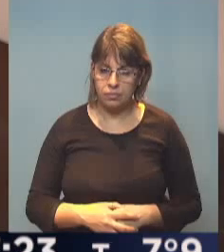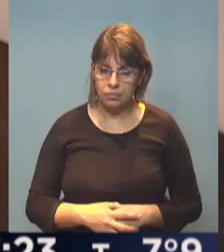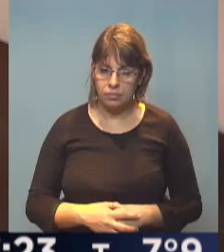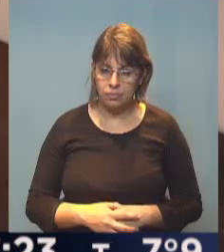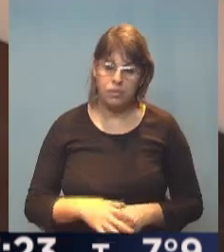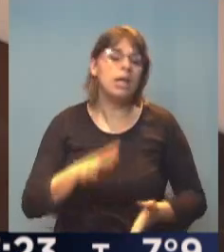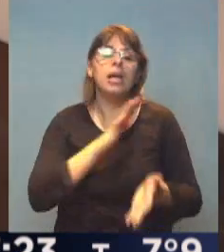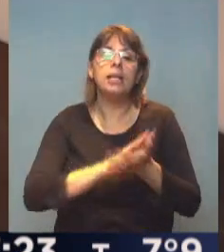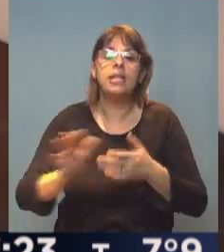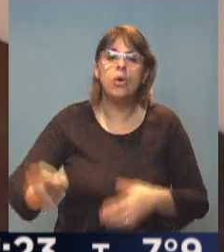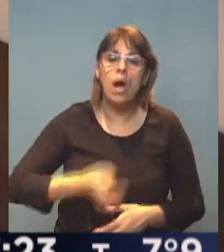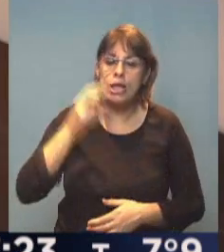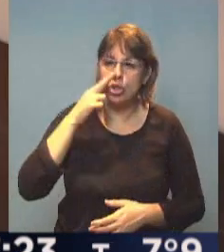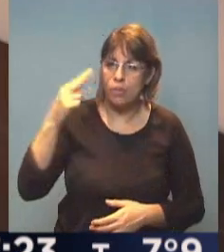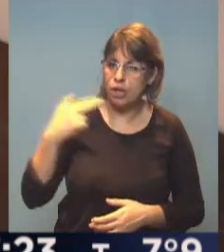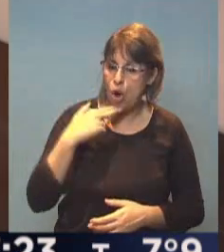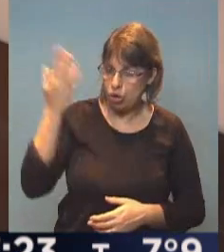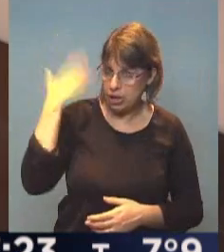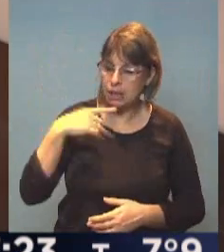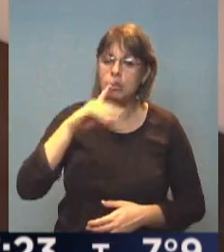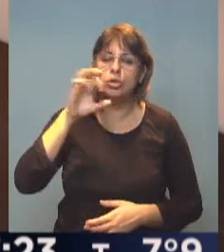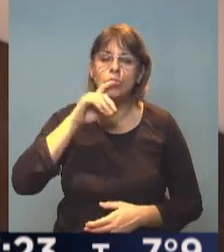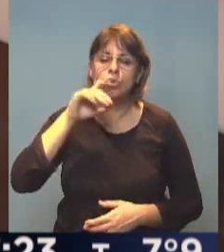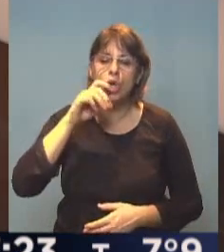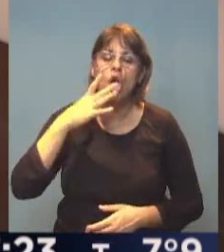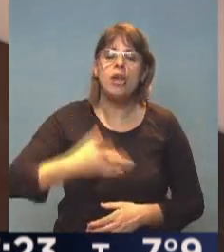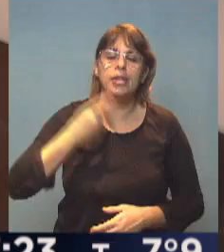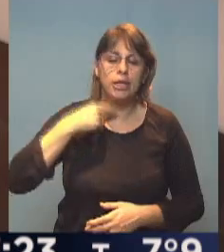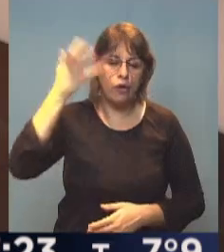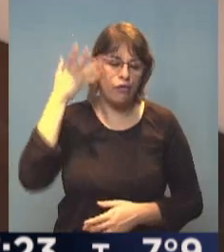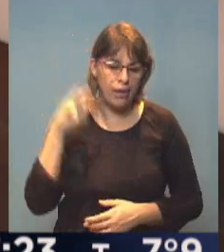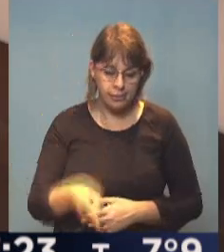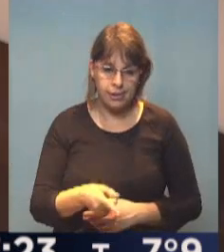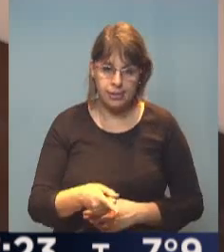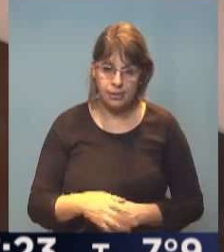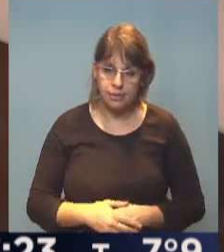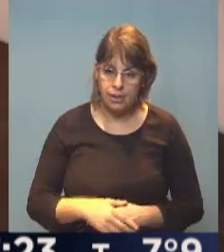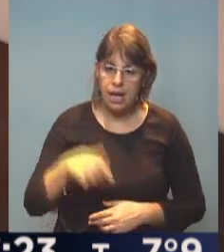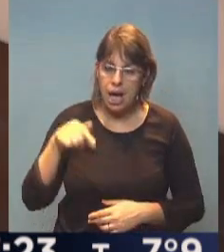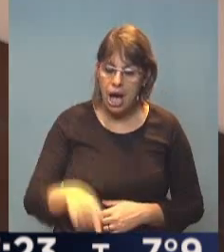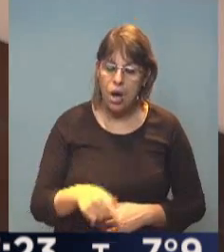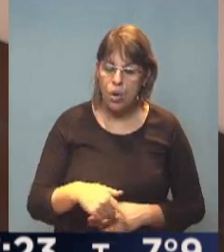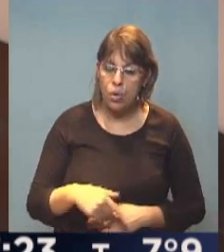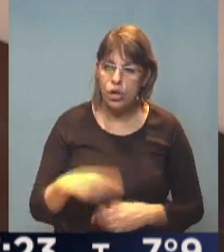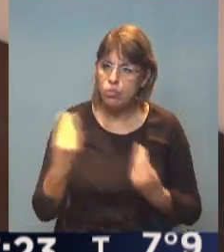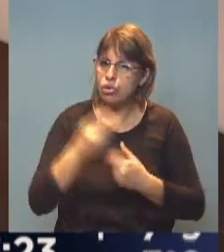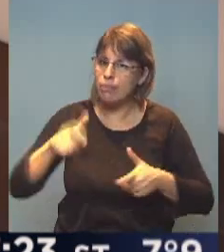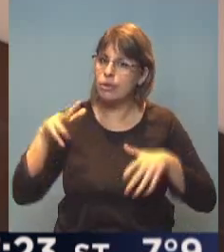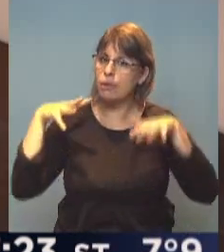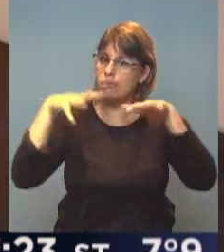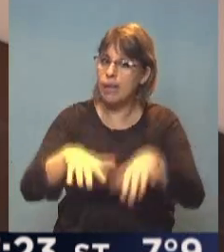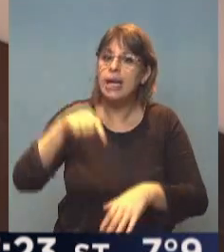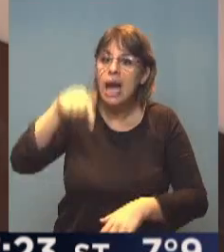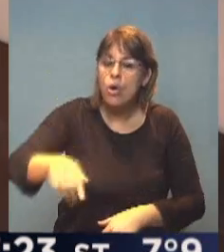Una vez que estrenó en el año 2011 Toc Toc del francés Laurent Baffy, se terminó convirtiendo en un súper éxito. Tanto es así que